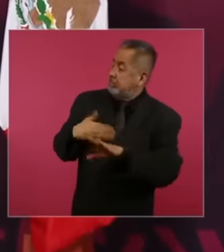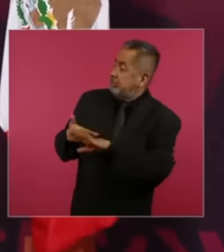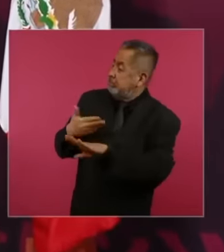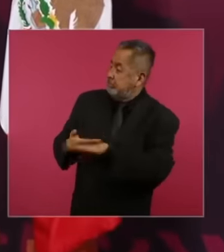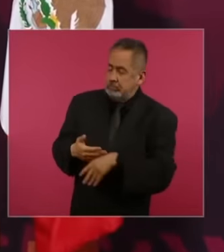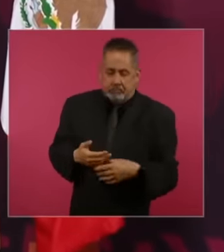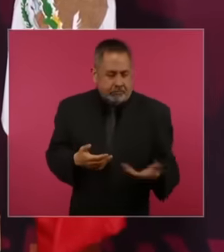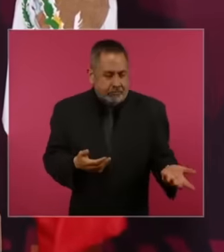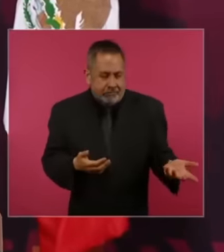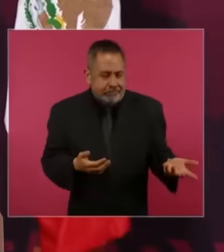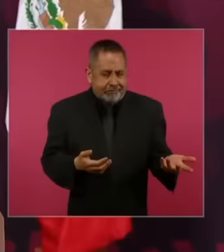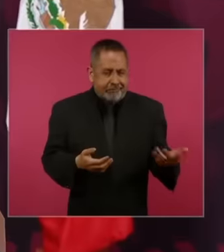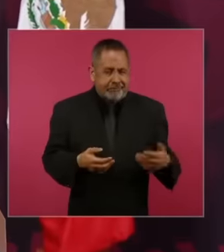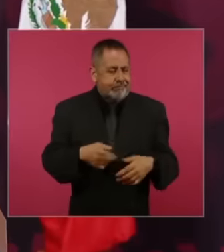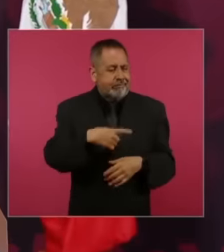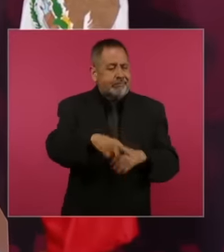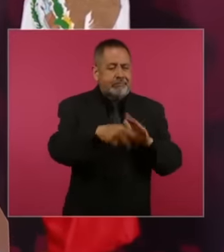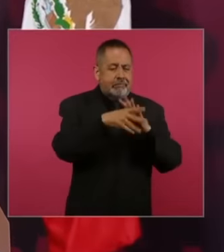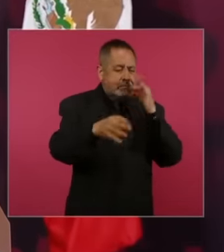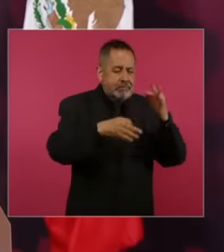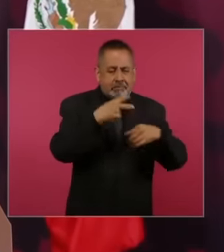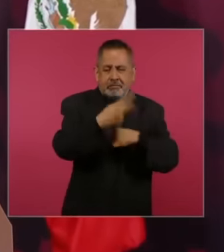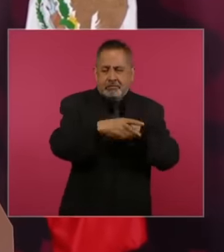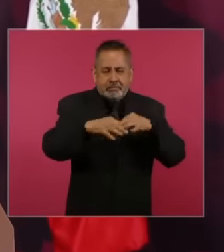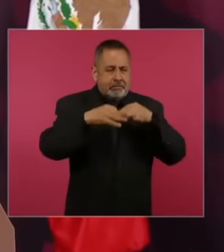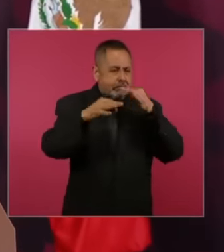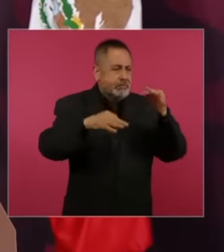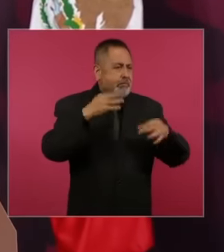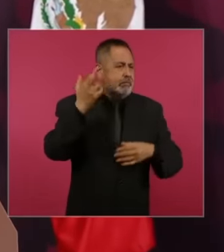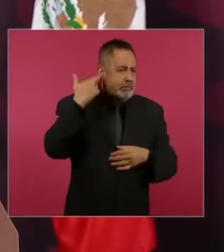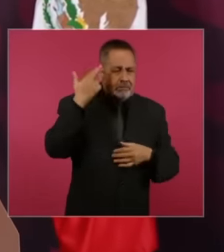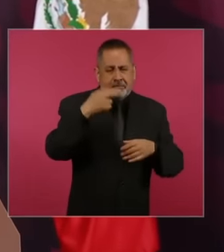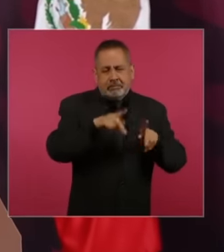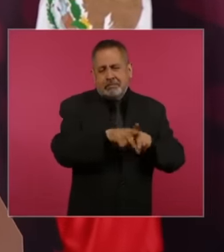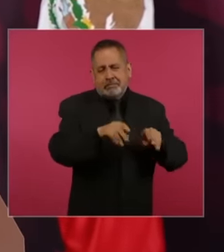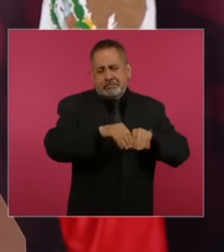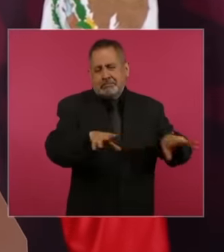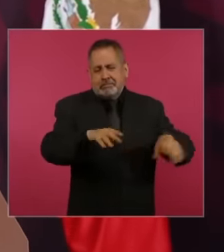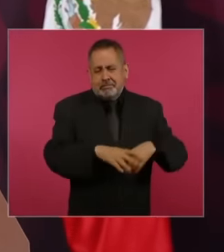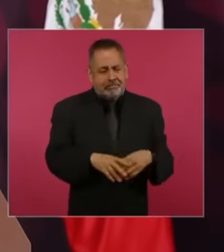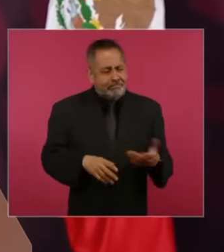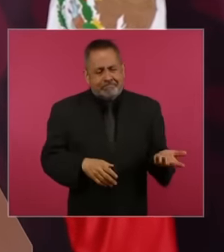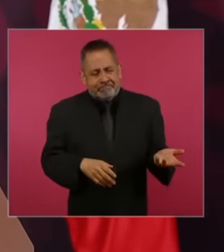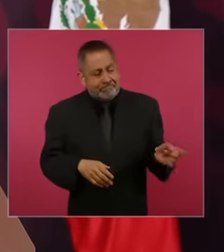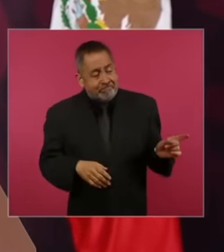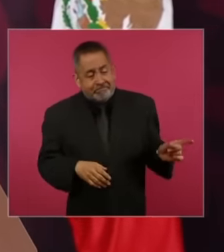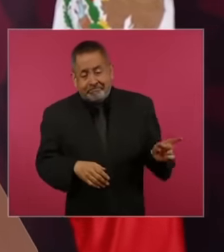y de medios de comunicación que son,